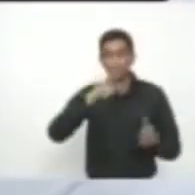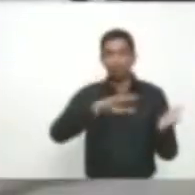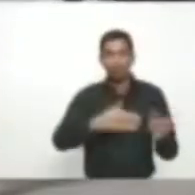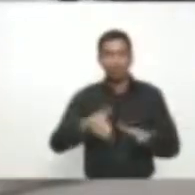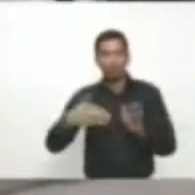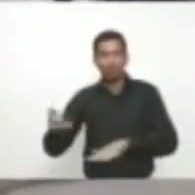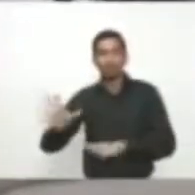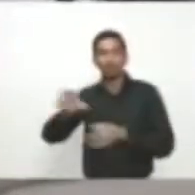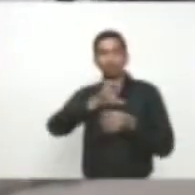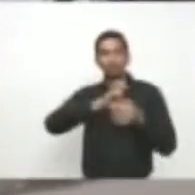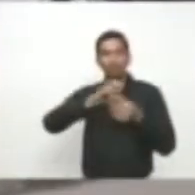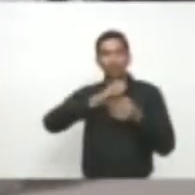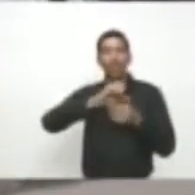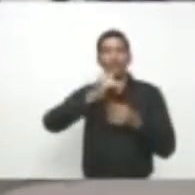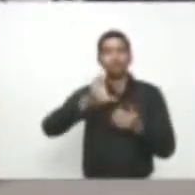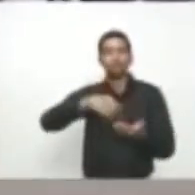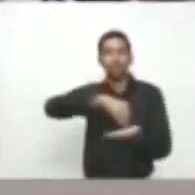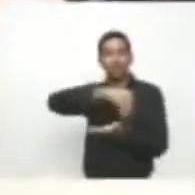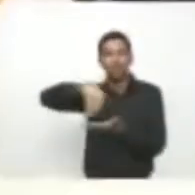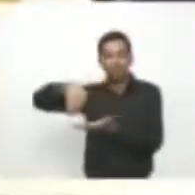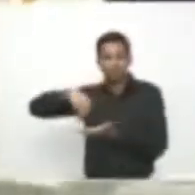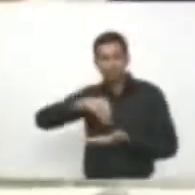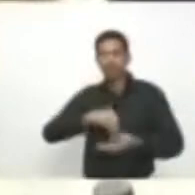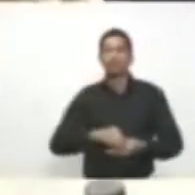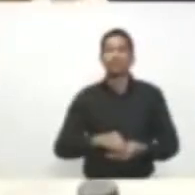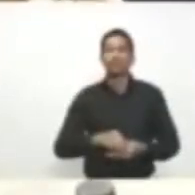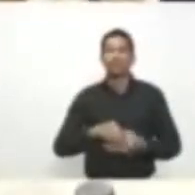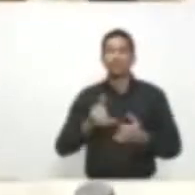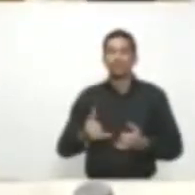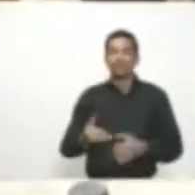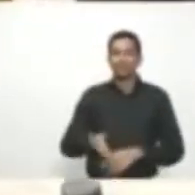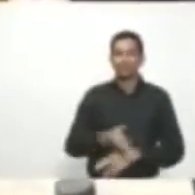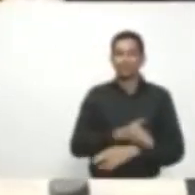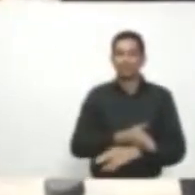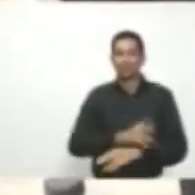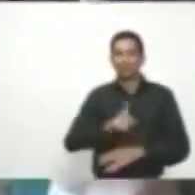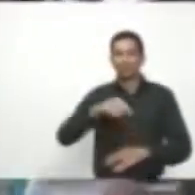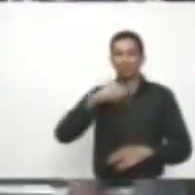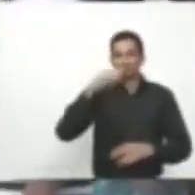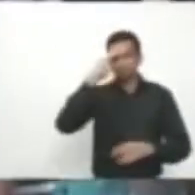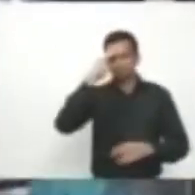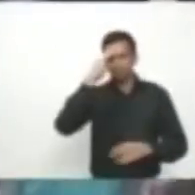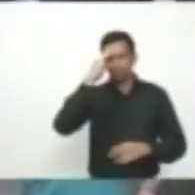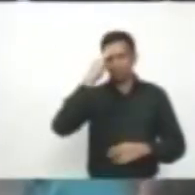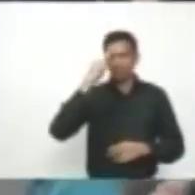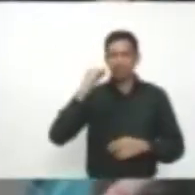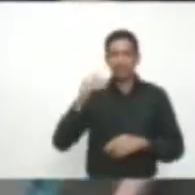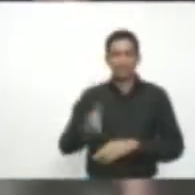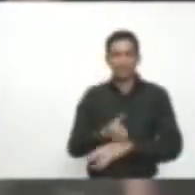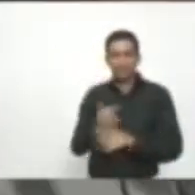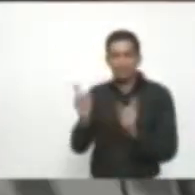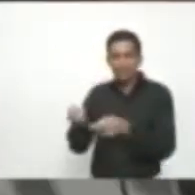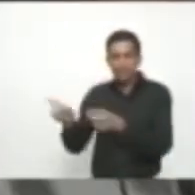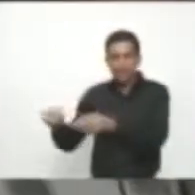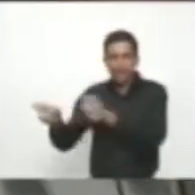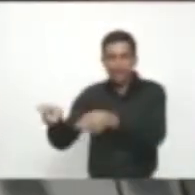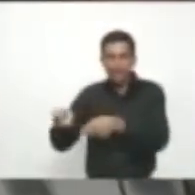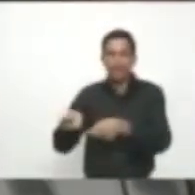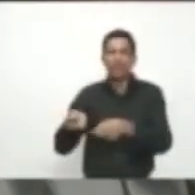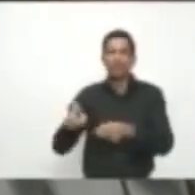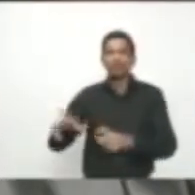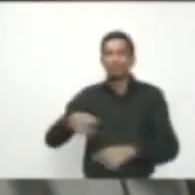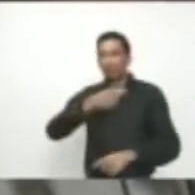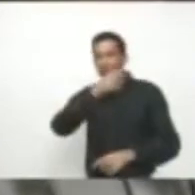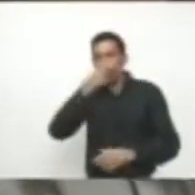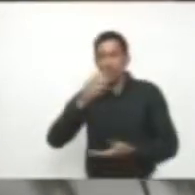varias ciudades de la costa atlántica. Esto como represalia a las acciones de la fuerza pública contra esta banda delincuencial que ha permitido incautar varias